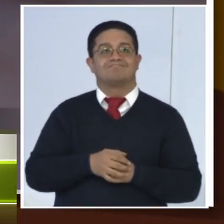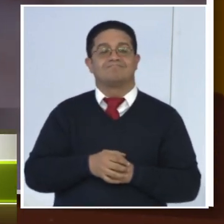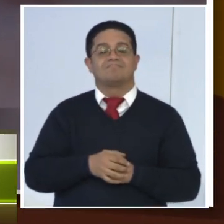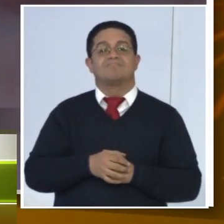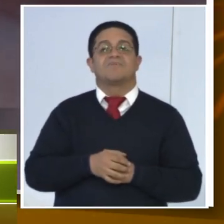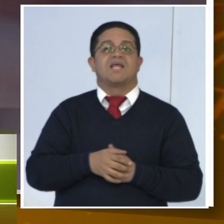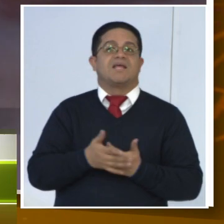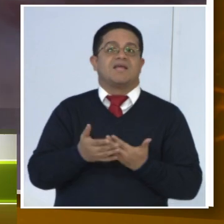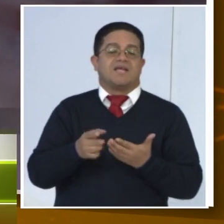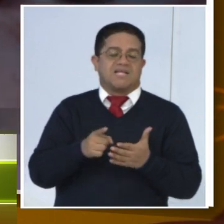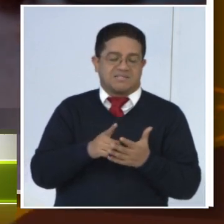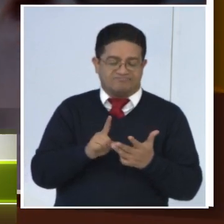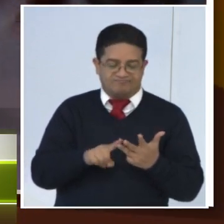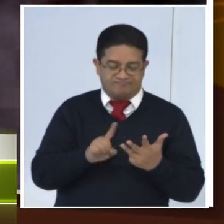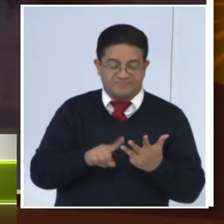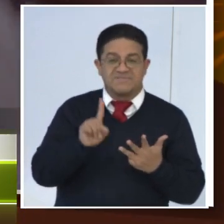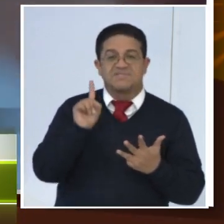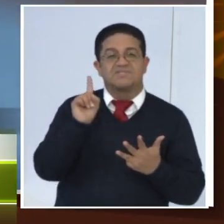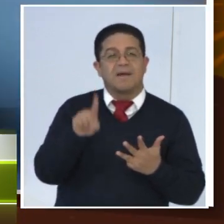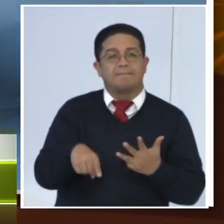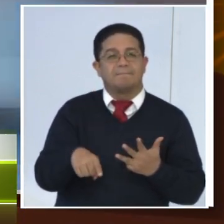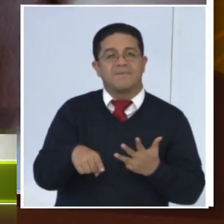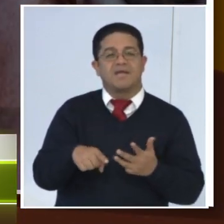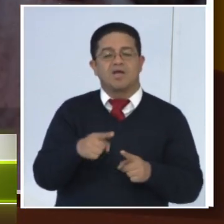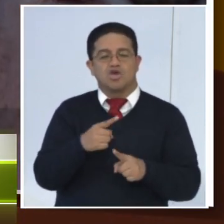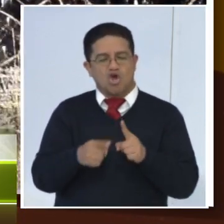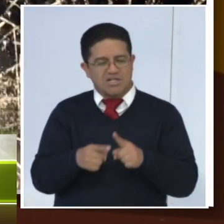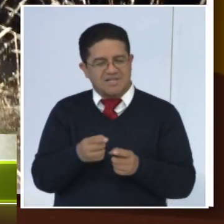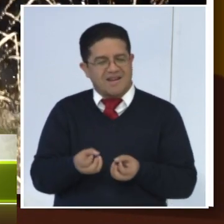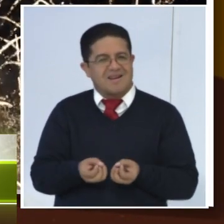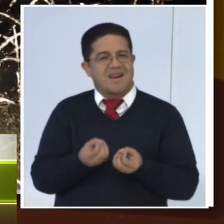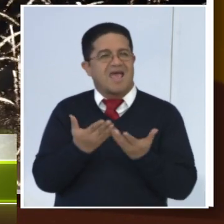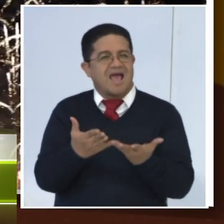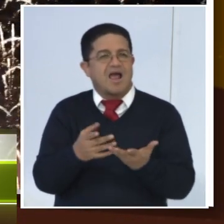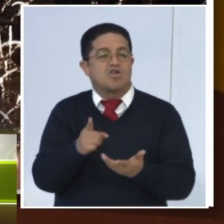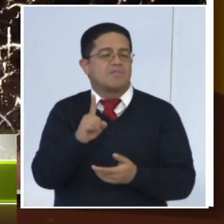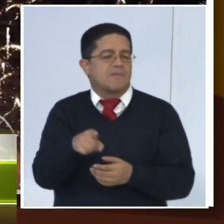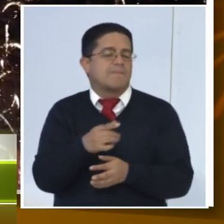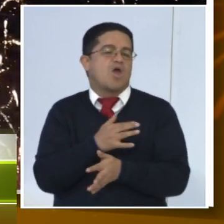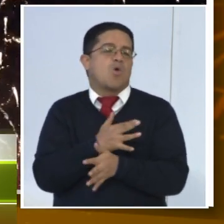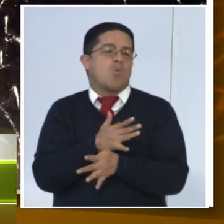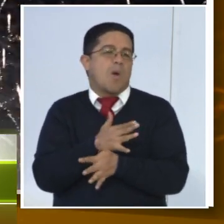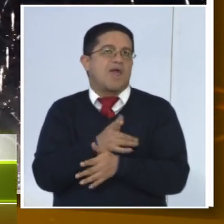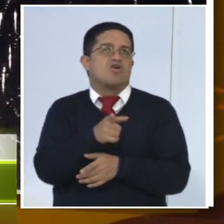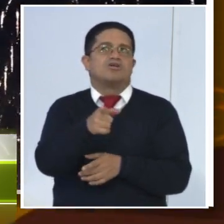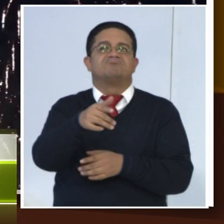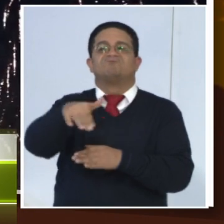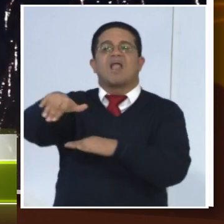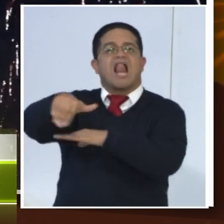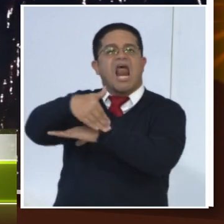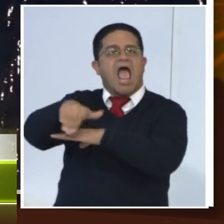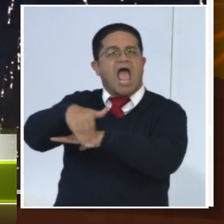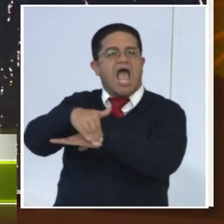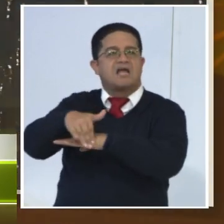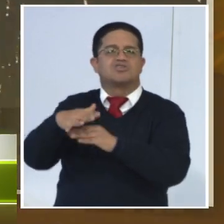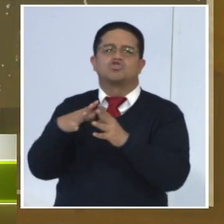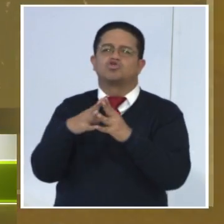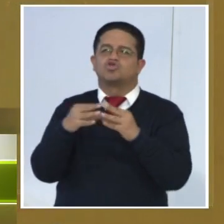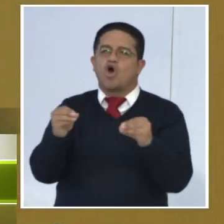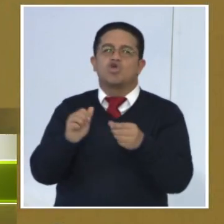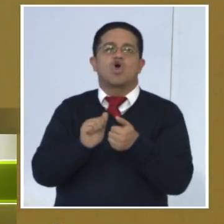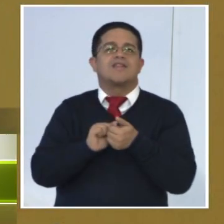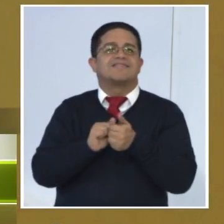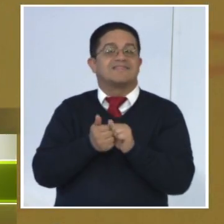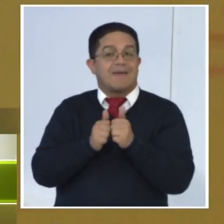Favorecer a los niños con objetos o con regalos que sean juegos al exterior, ¿ok? Todo lo que sea